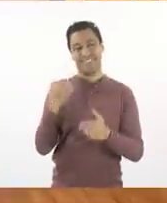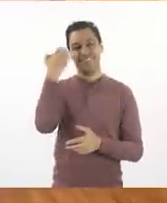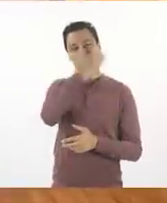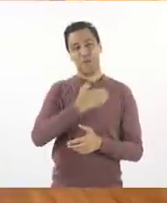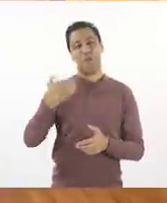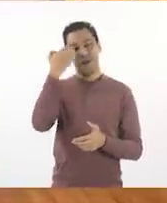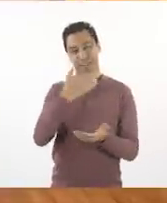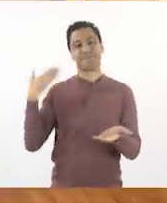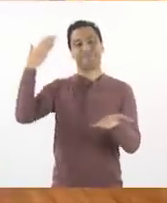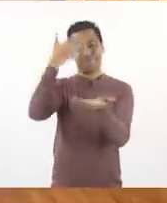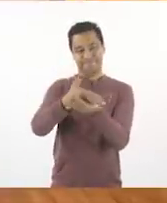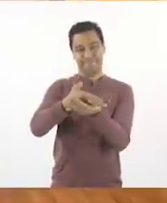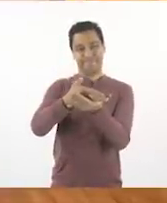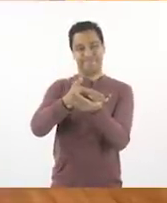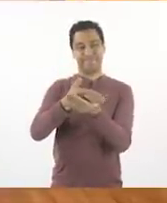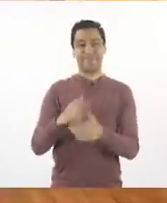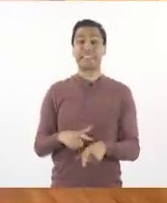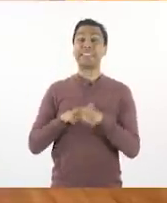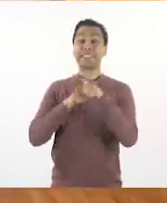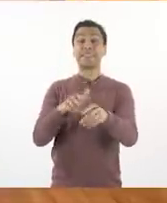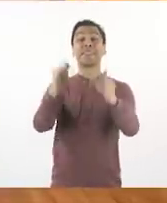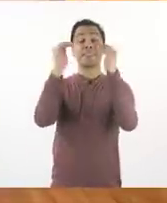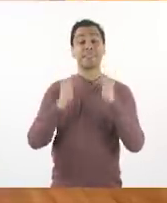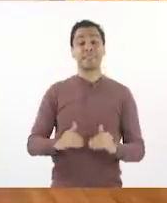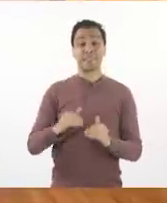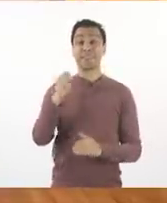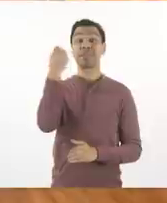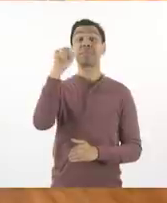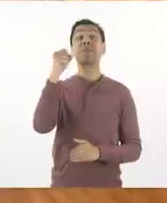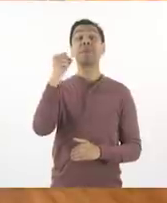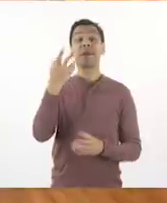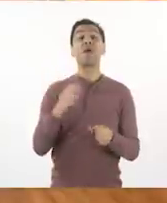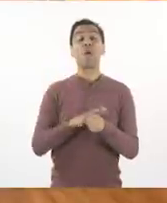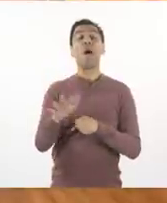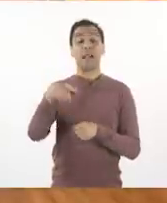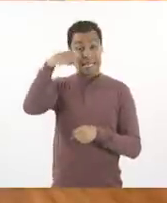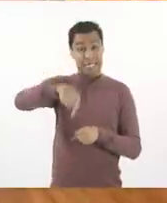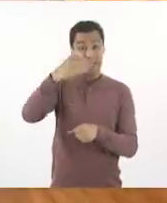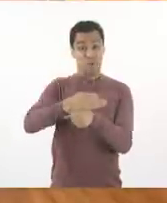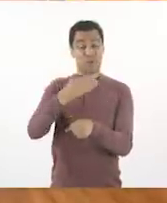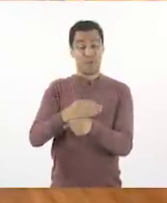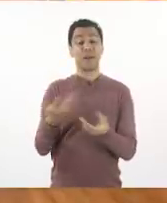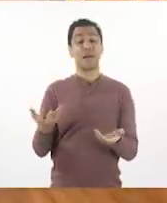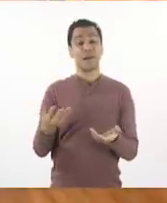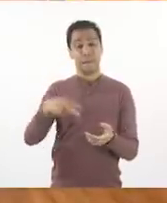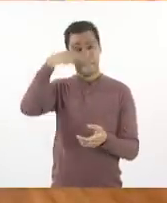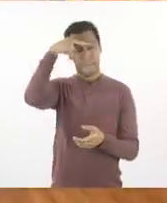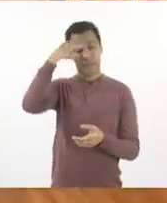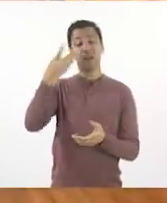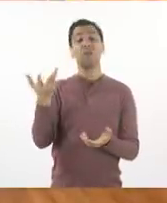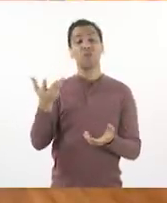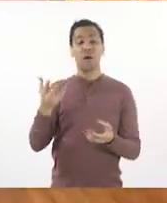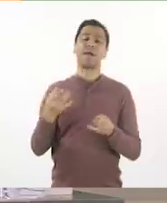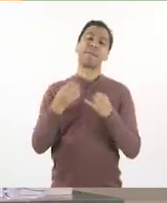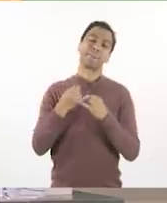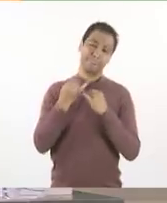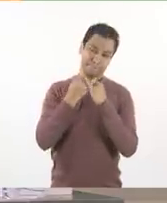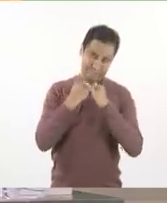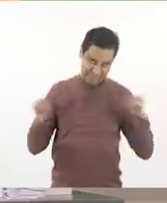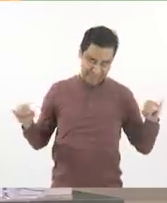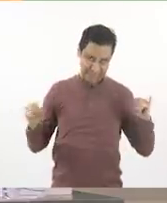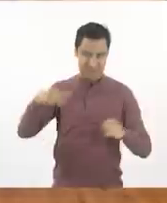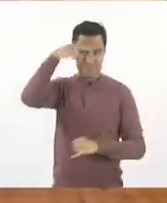clases. Seguimos en... septiembre. A ver, es muy fácil porque ahorita hicimos... estamos en septiembre y celebramos nuestra independencia. ¿Qué